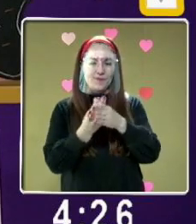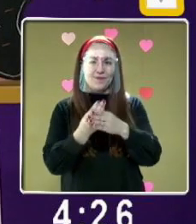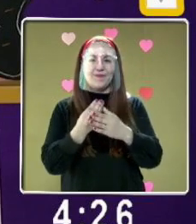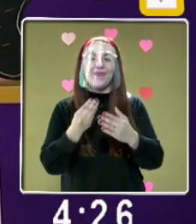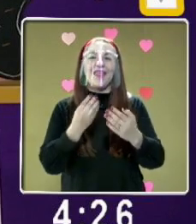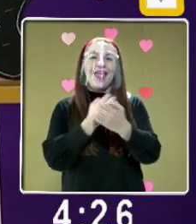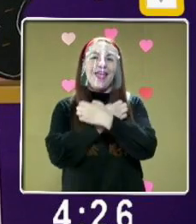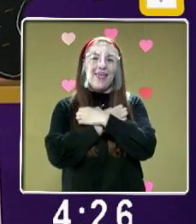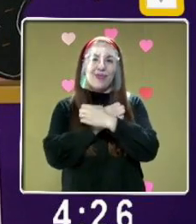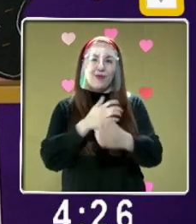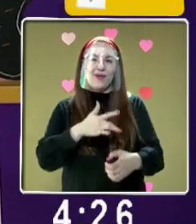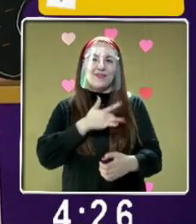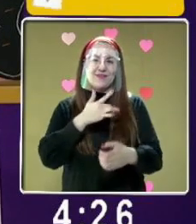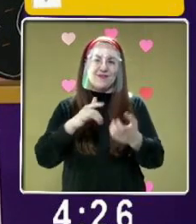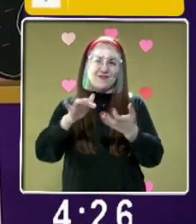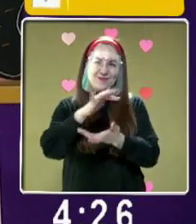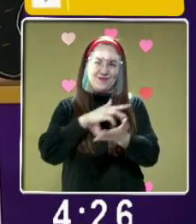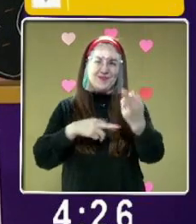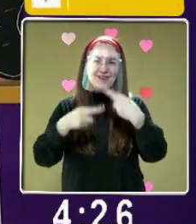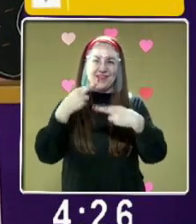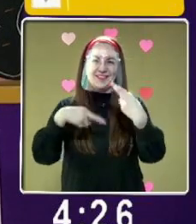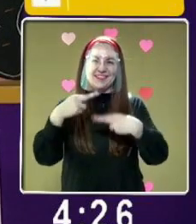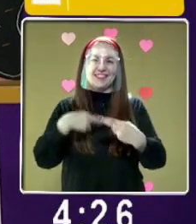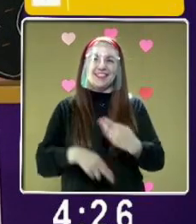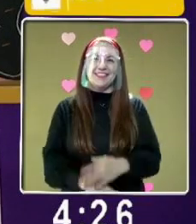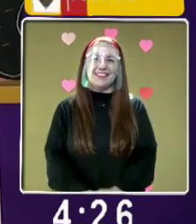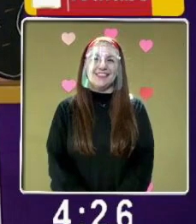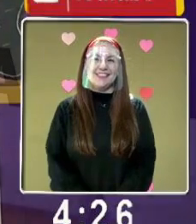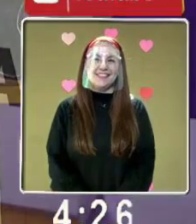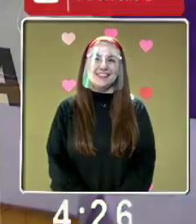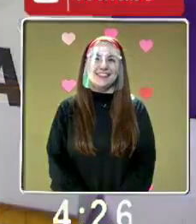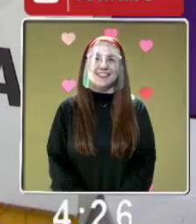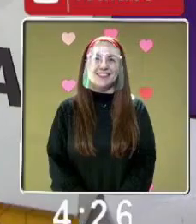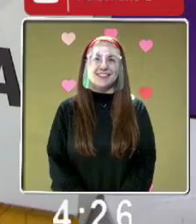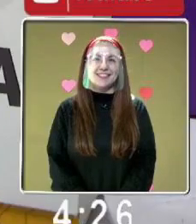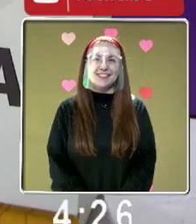educación socioemocional. Regresamos.